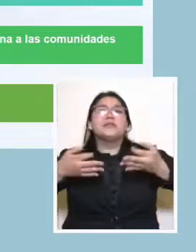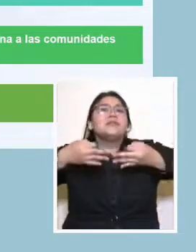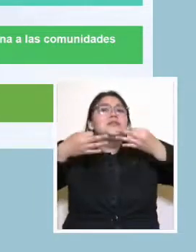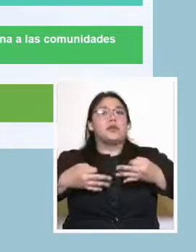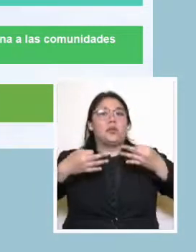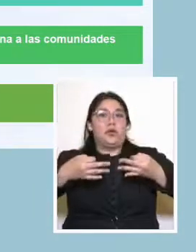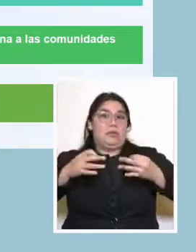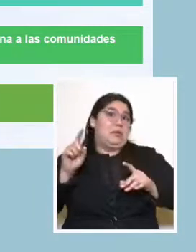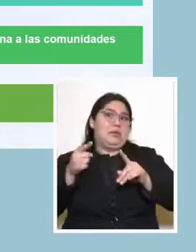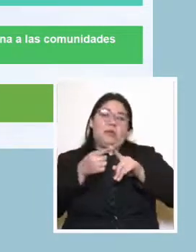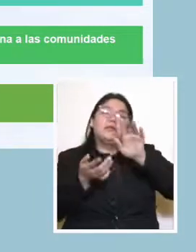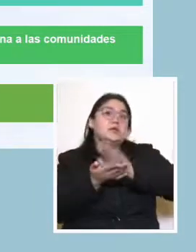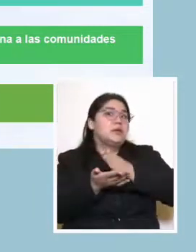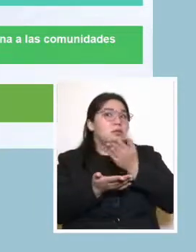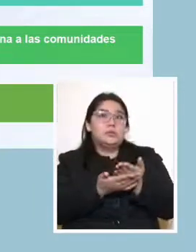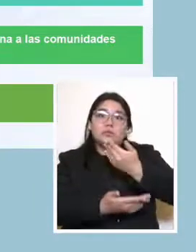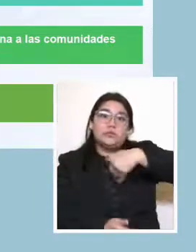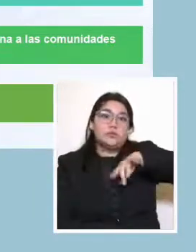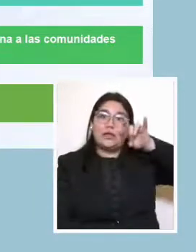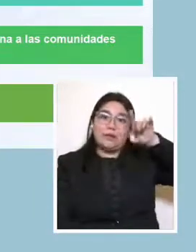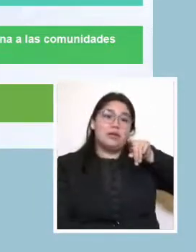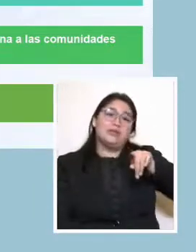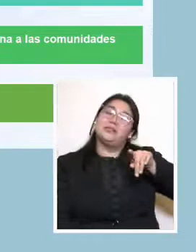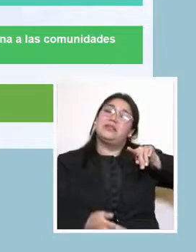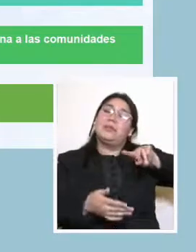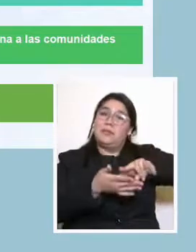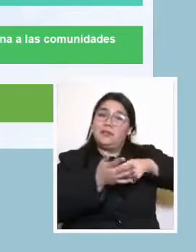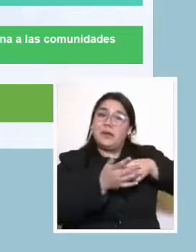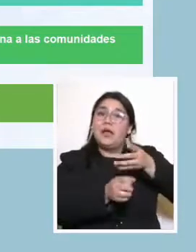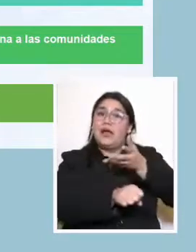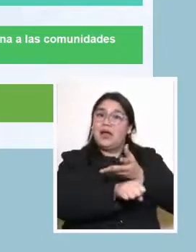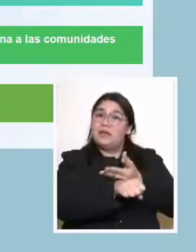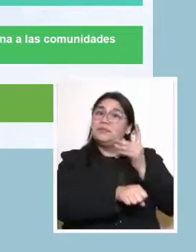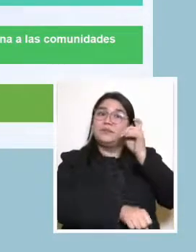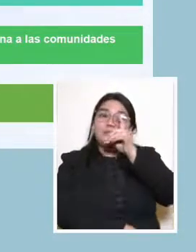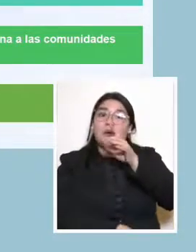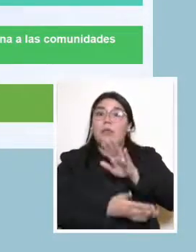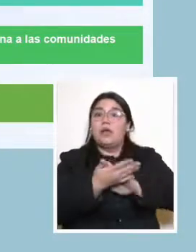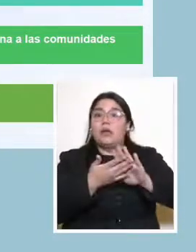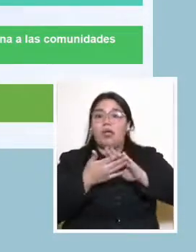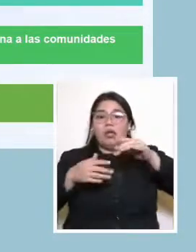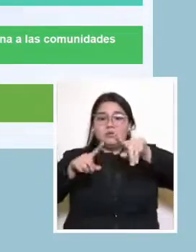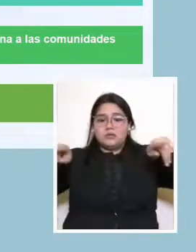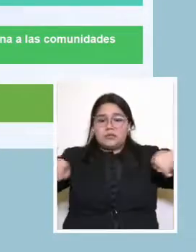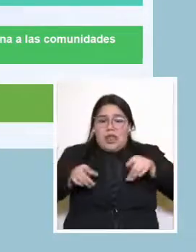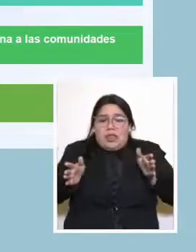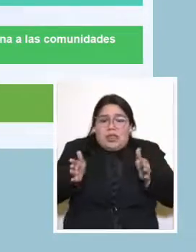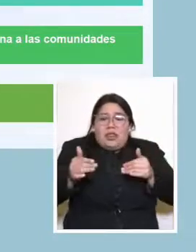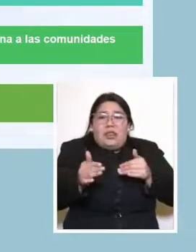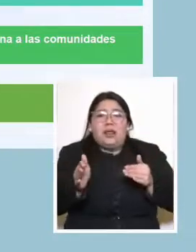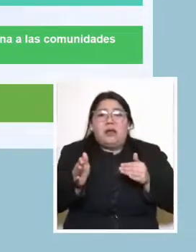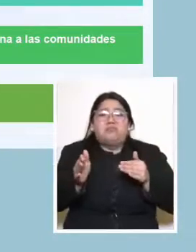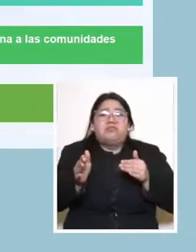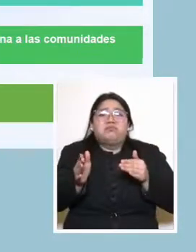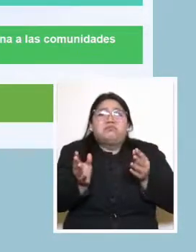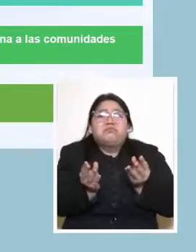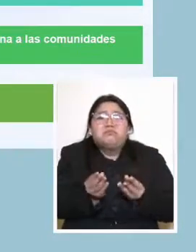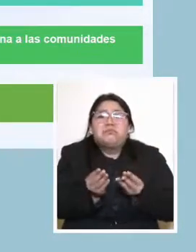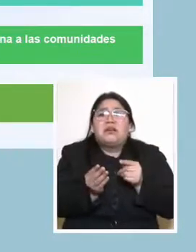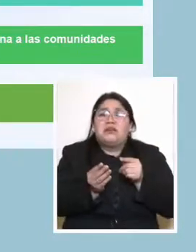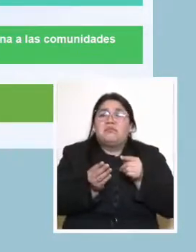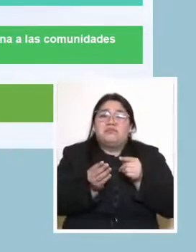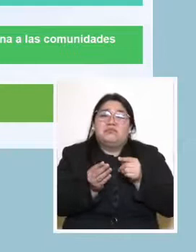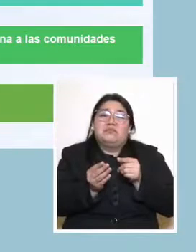sanitario, sabemos que tenemos una dificultad con eso. Por ejemplo, los espacios educativos son estrechos, son pocos, la mayoría entiende que sus hijos